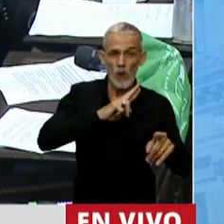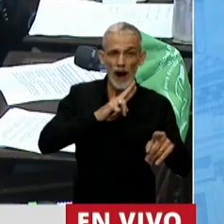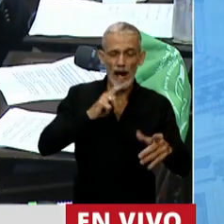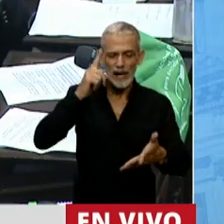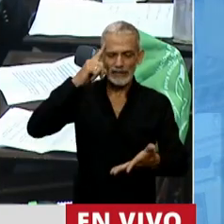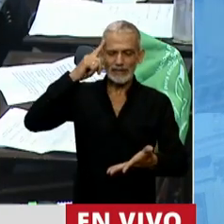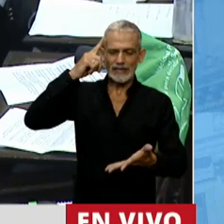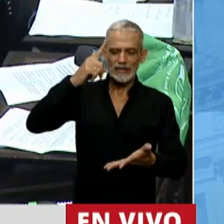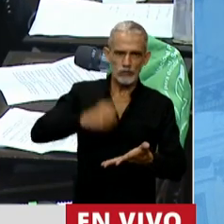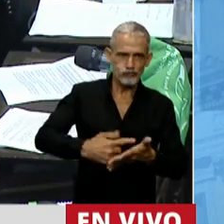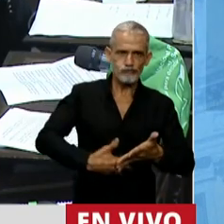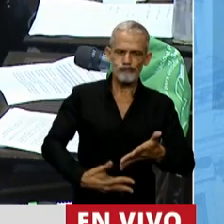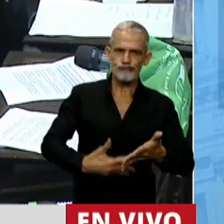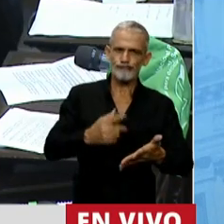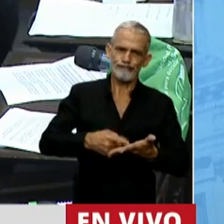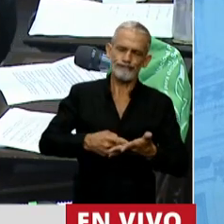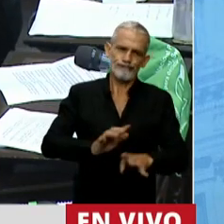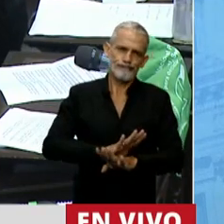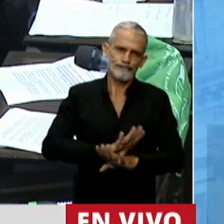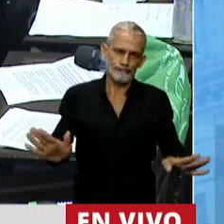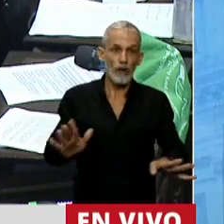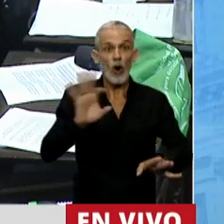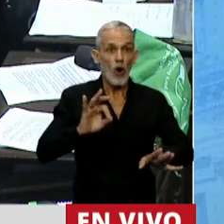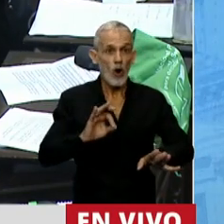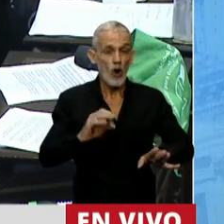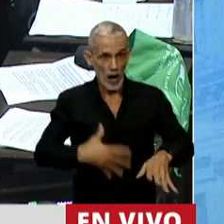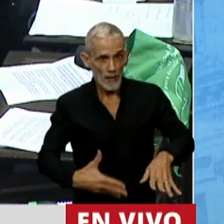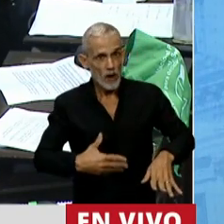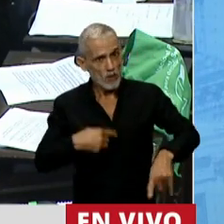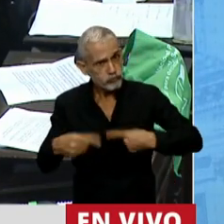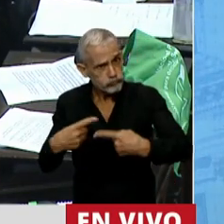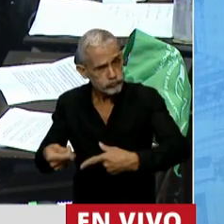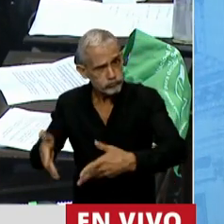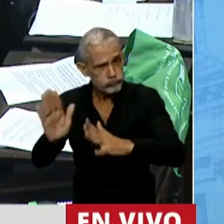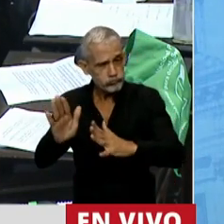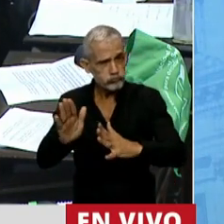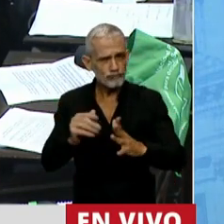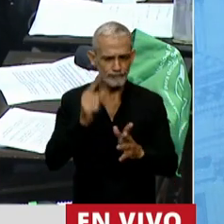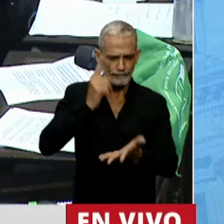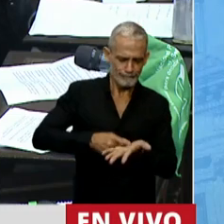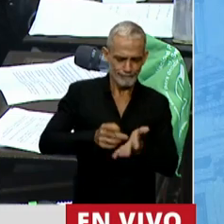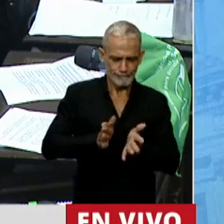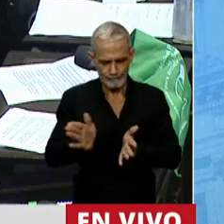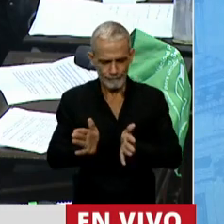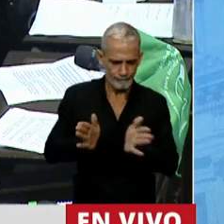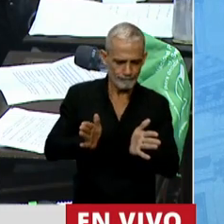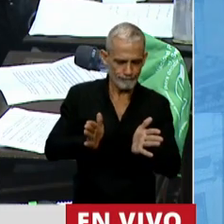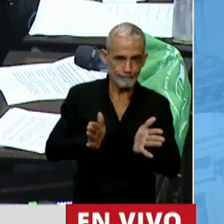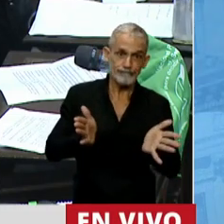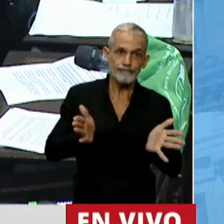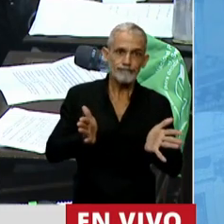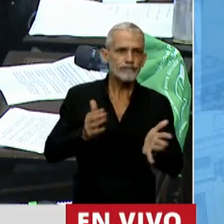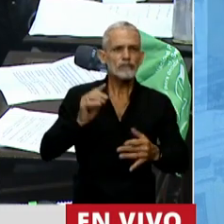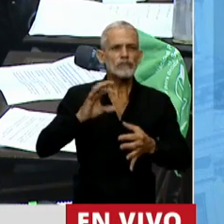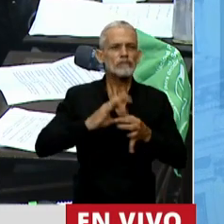la decisión de interrumpir su embarazo o de continuar con él, en ese mismo momento su autonomía